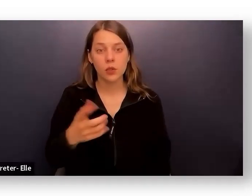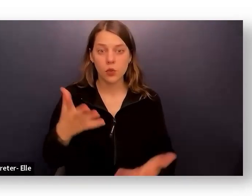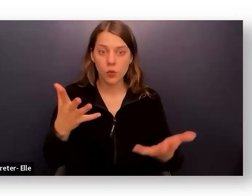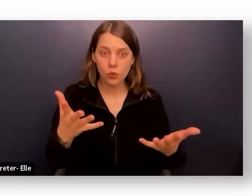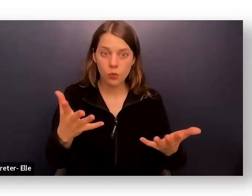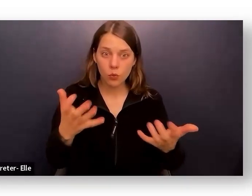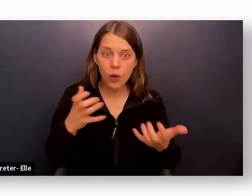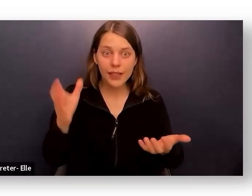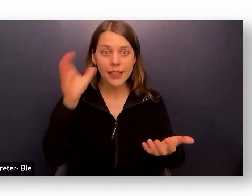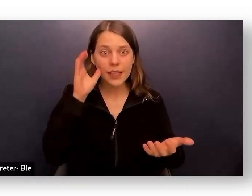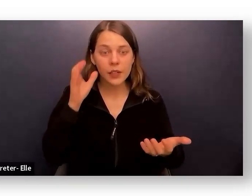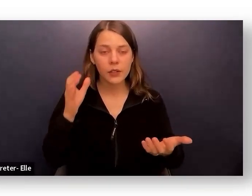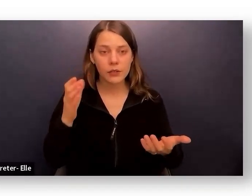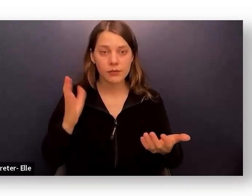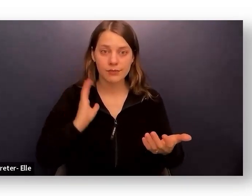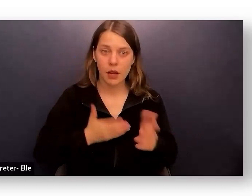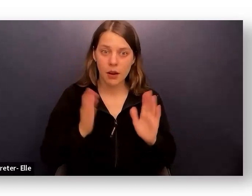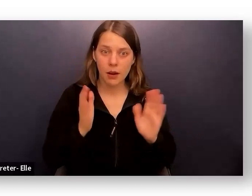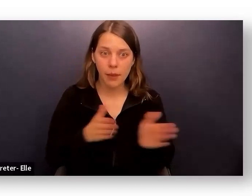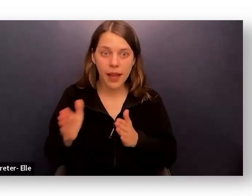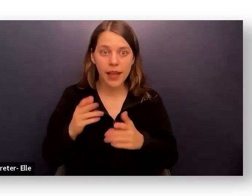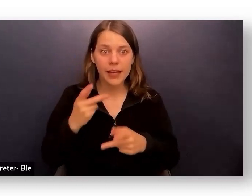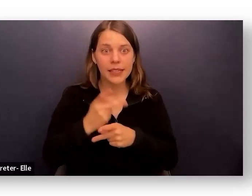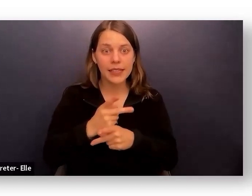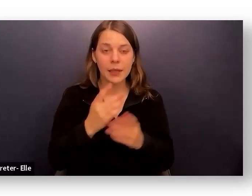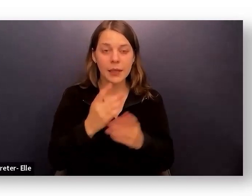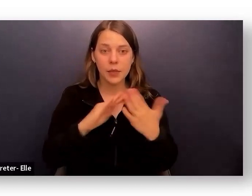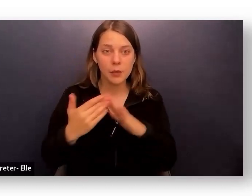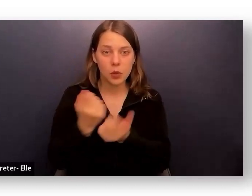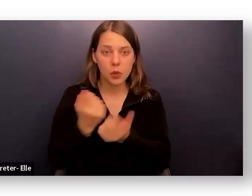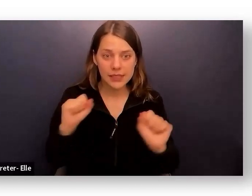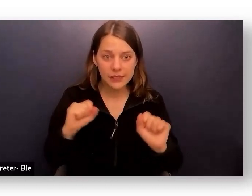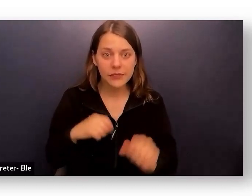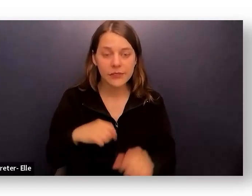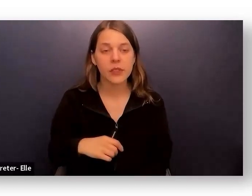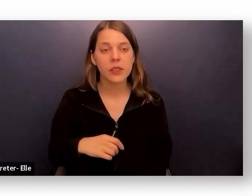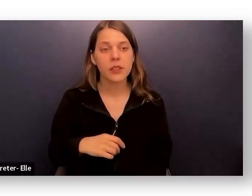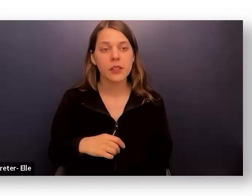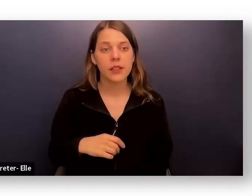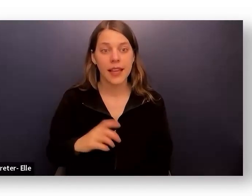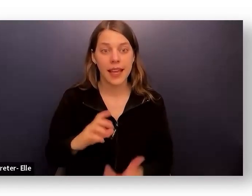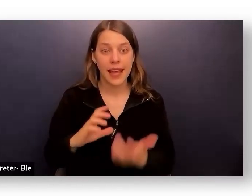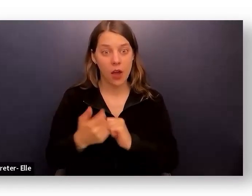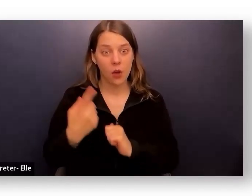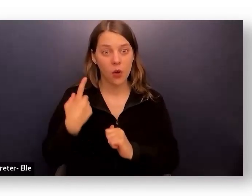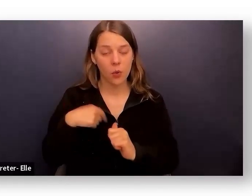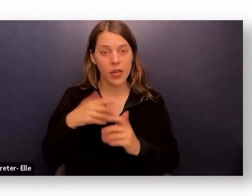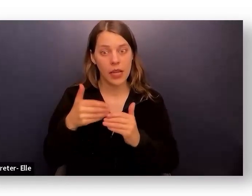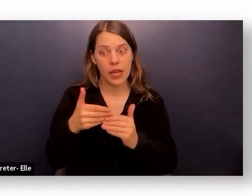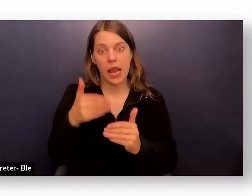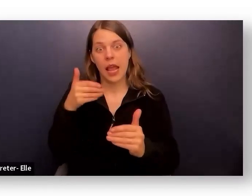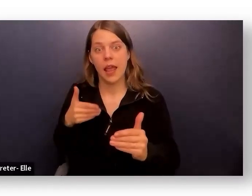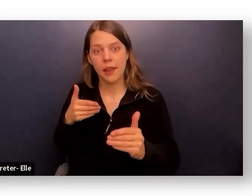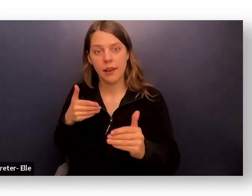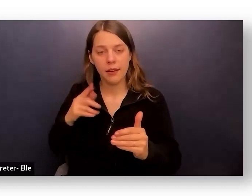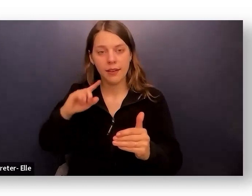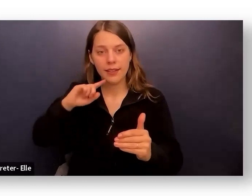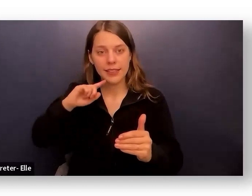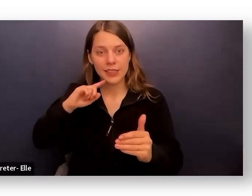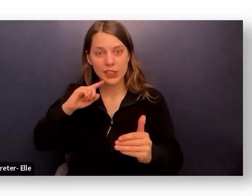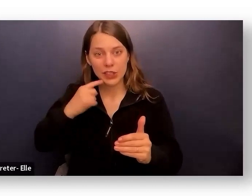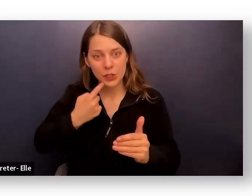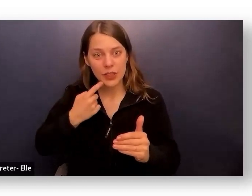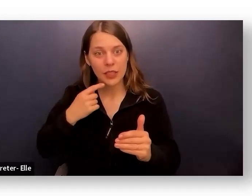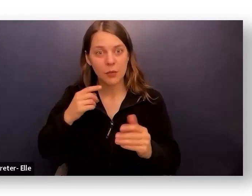cómo les pueden estar impactando a ustedes. Ustedes quieren escuchar de lo que nosotros estamos haciendo para mantener a todos seguros y cómo es que estamos